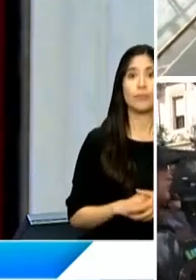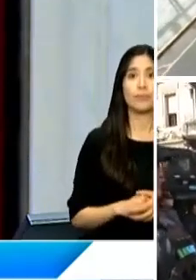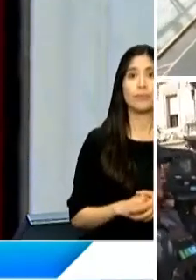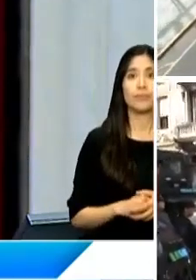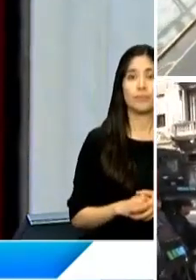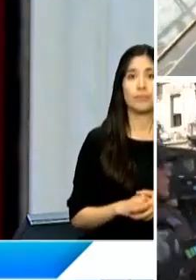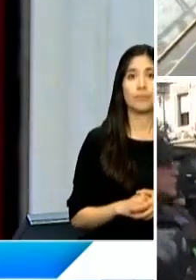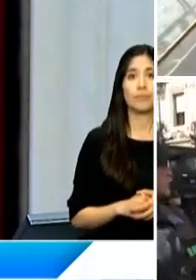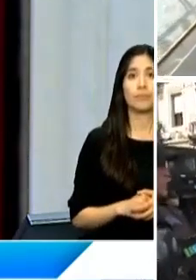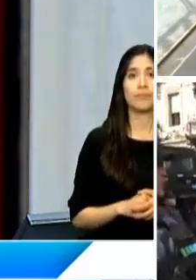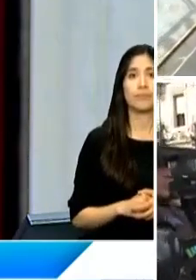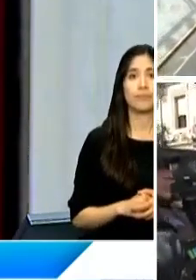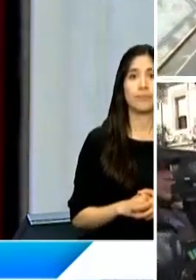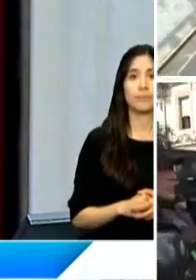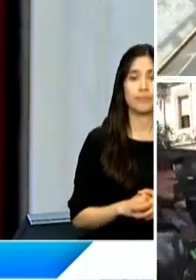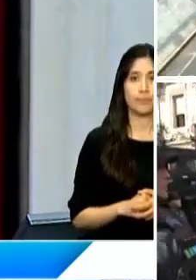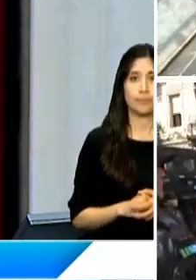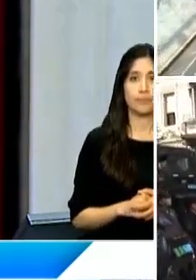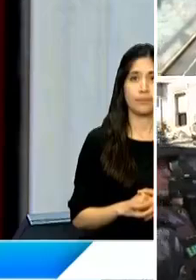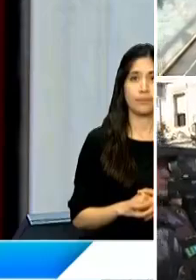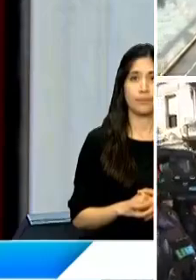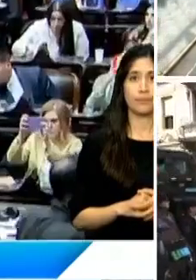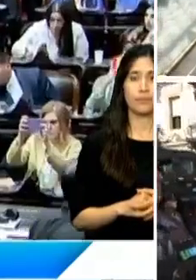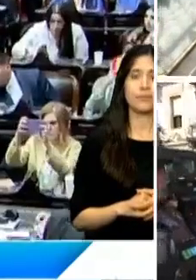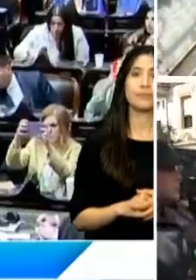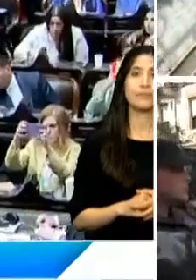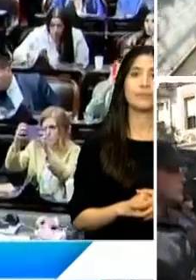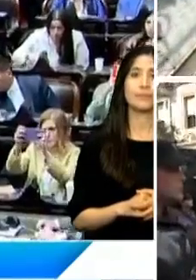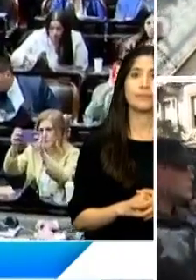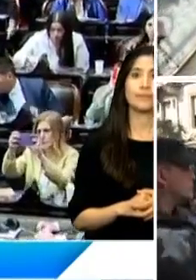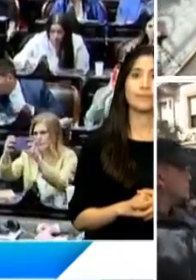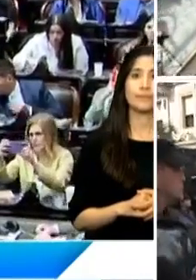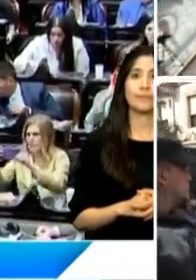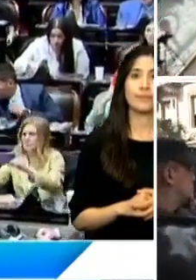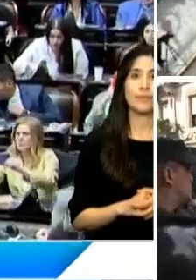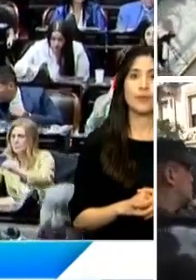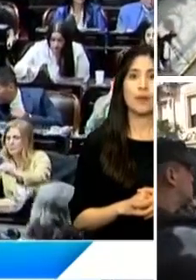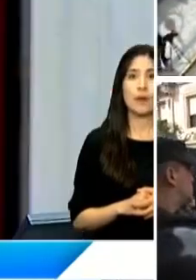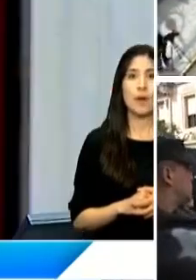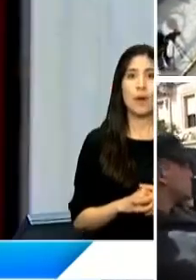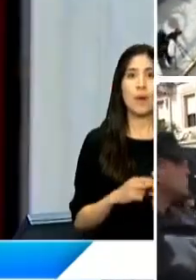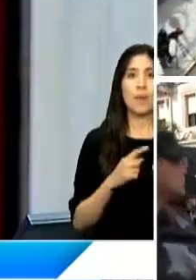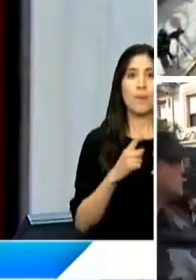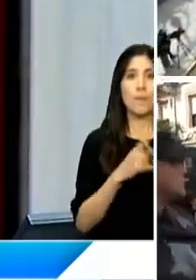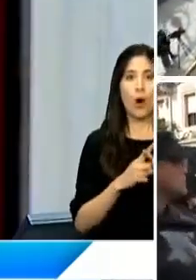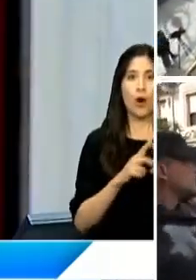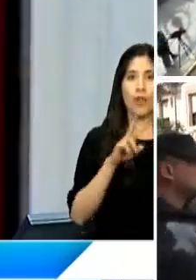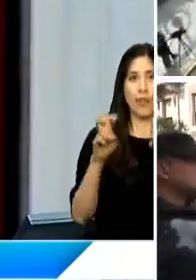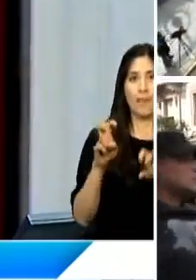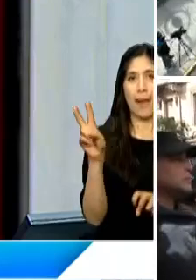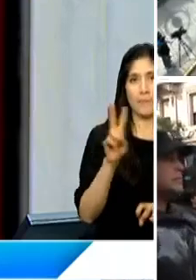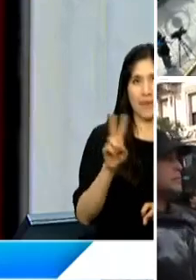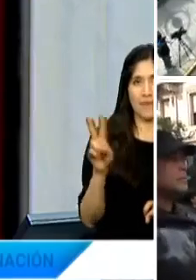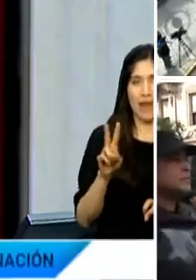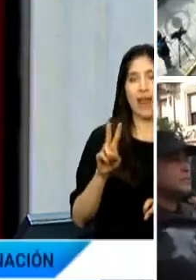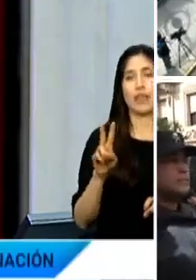el veto de Milei, ¿no? Sí, sí. Quedó muy lejos la oposición, efectivamente, por las ausencias. Para por una un lado, cuestión de privilegio, a continuación, tal cual